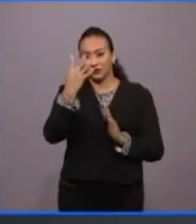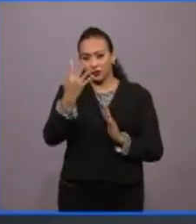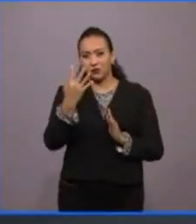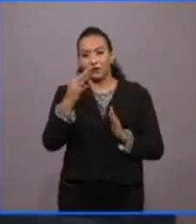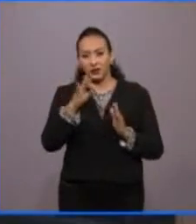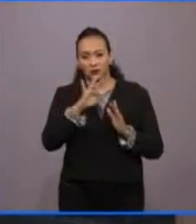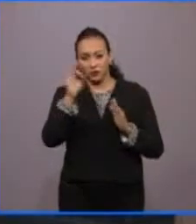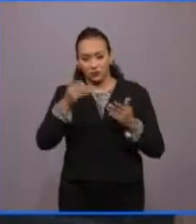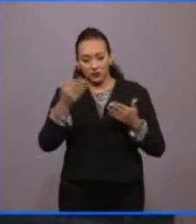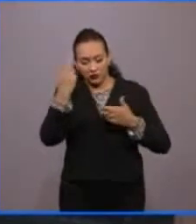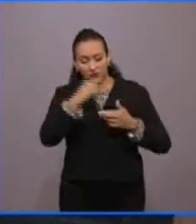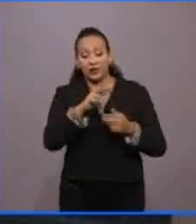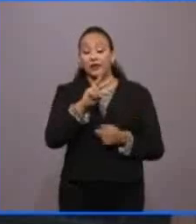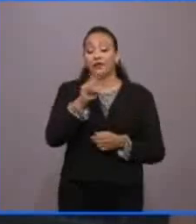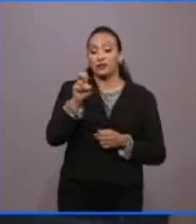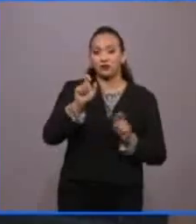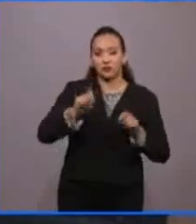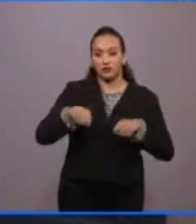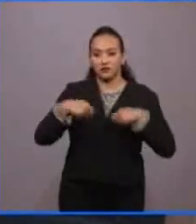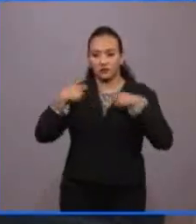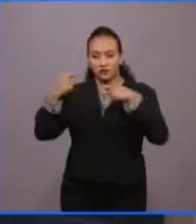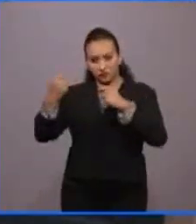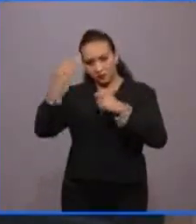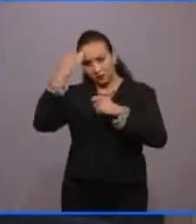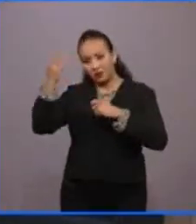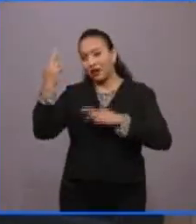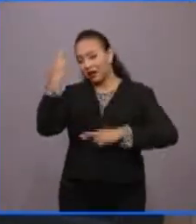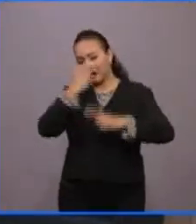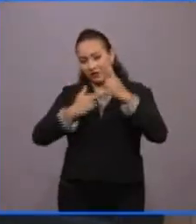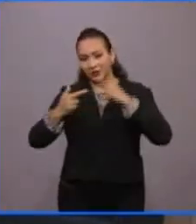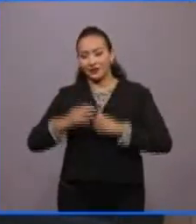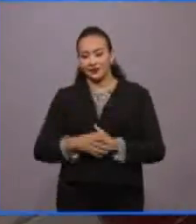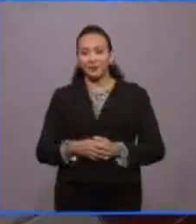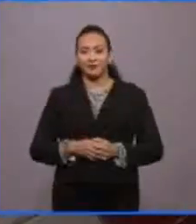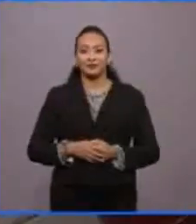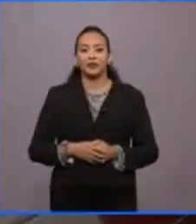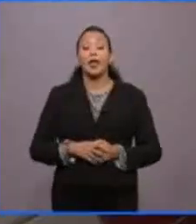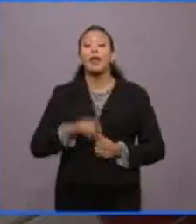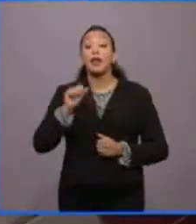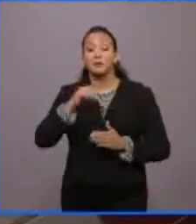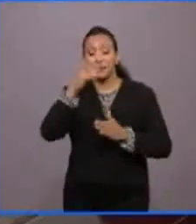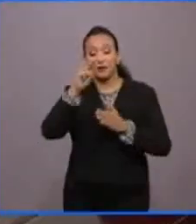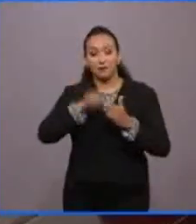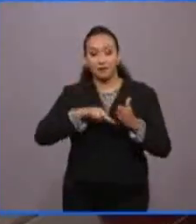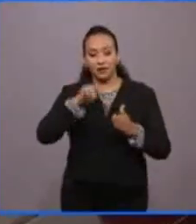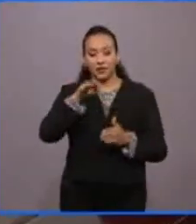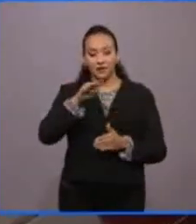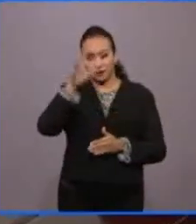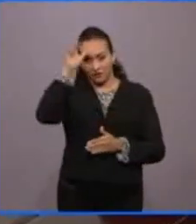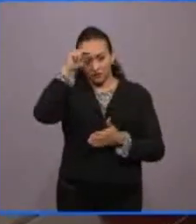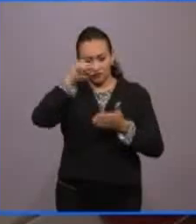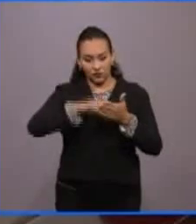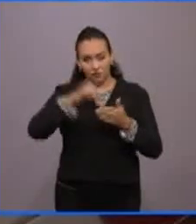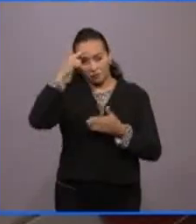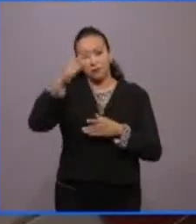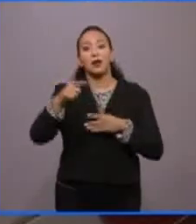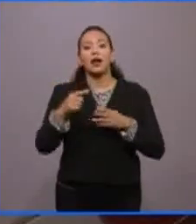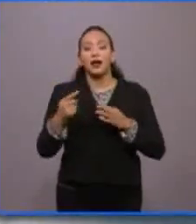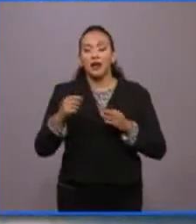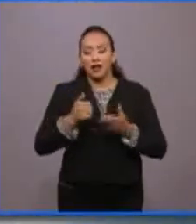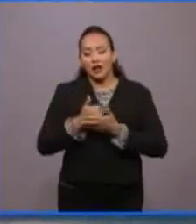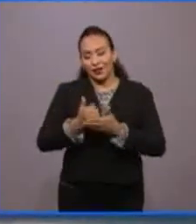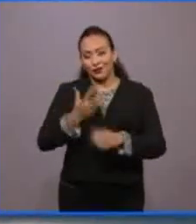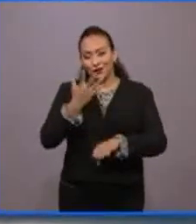80.54% de ellas y 200 pasaron a la etapa de fondo. Además, firmó 19 acuerdos de solución